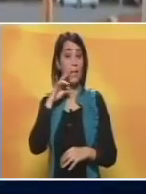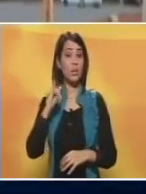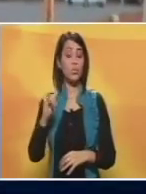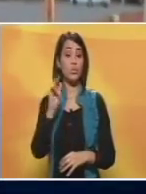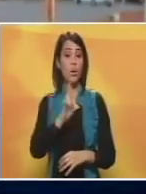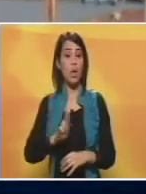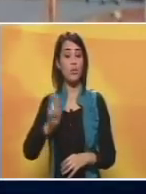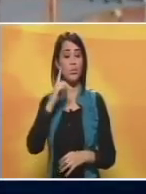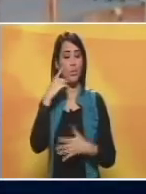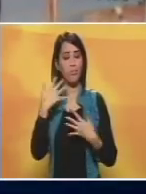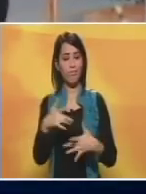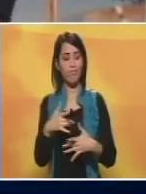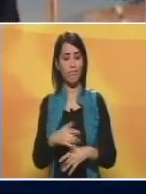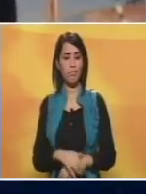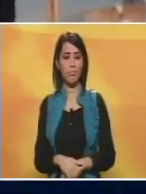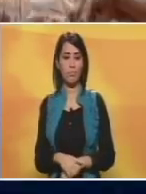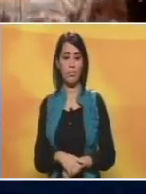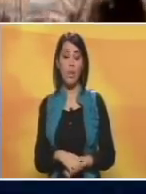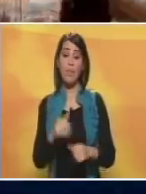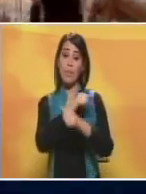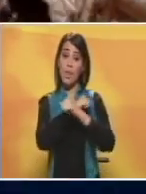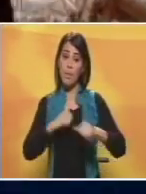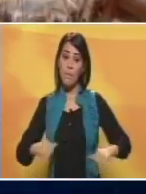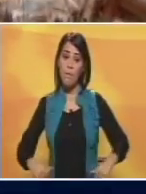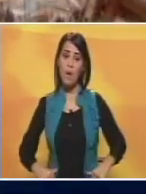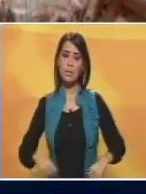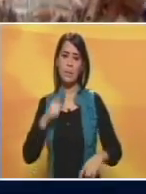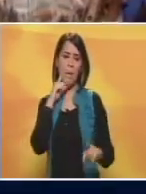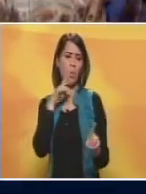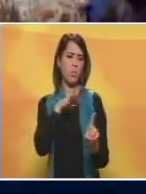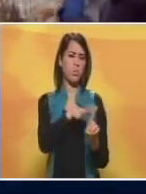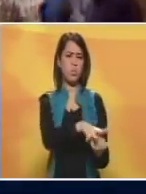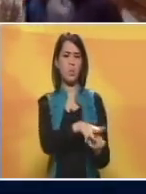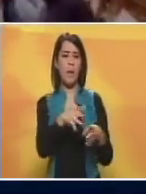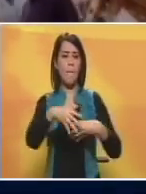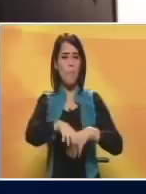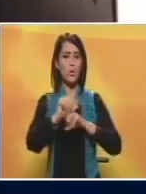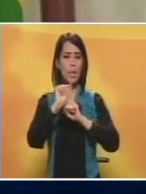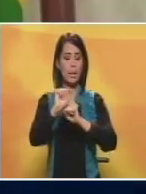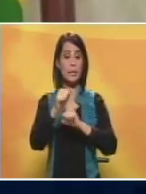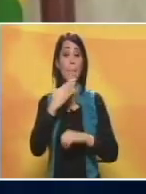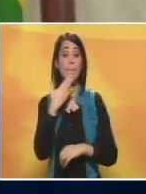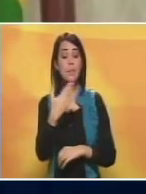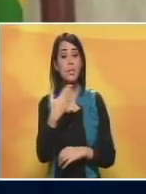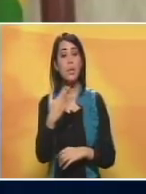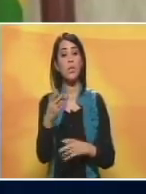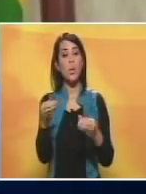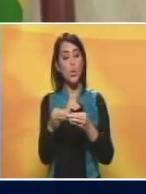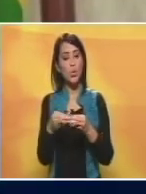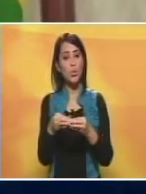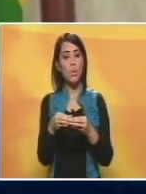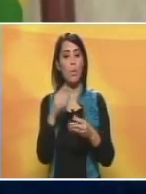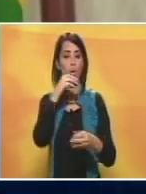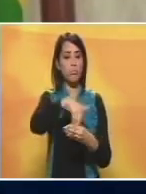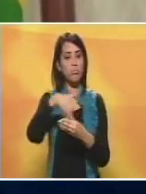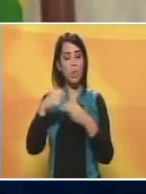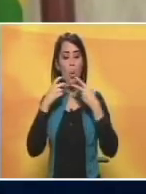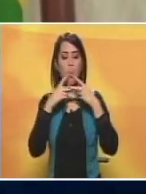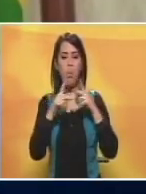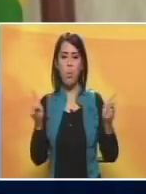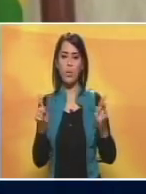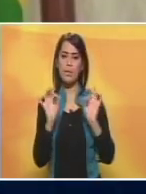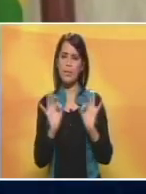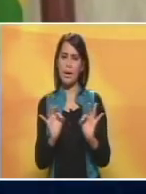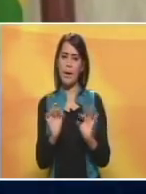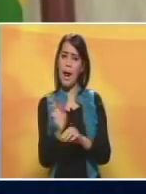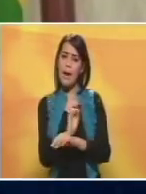el uso excesivo de la fuerza para reprimir las protestas y pidieron a la Comisión Electoral de Zimbabue publicar sin